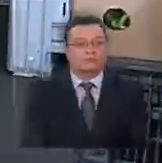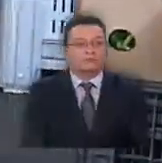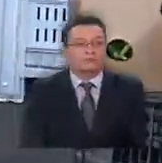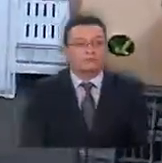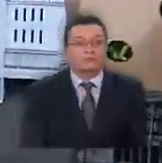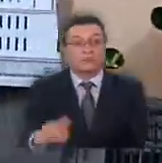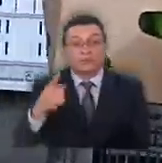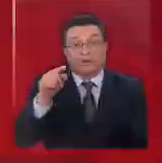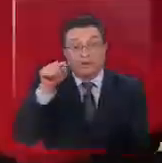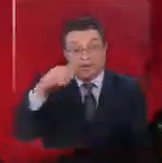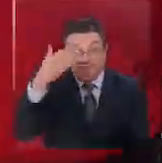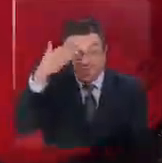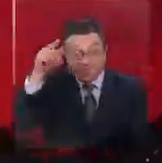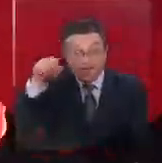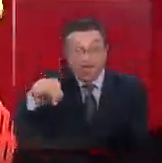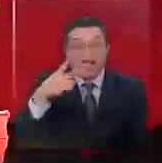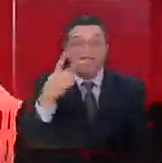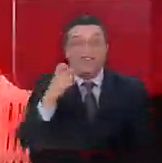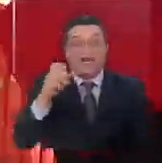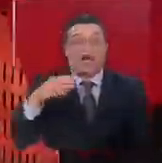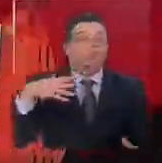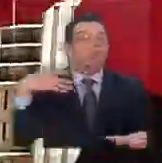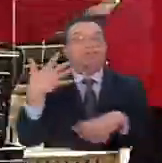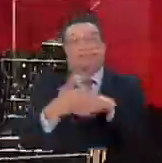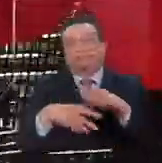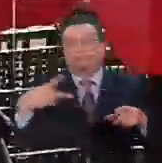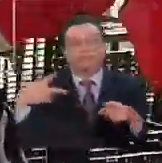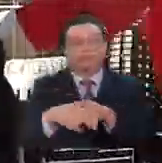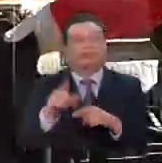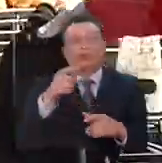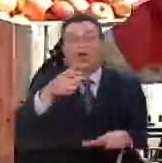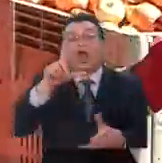La jornada en La Vega se trastornó.